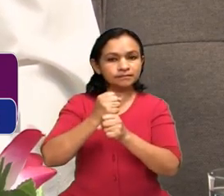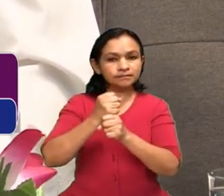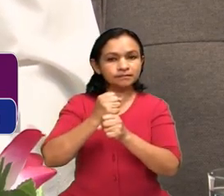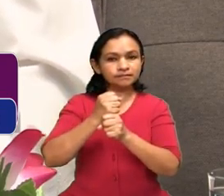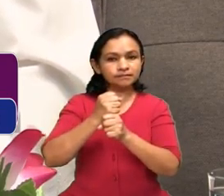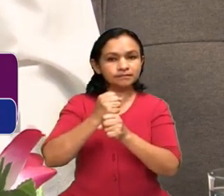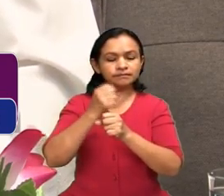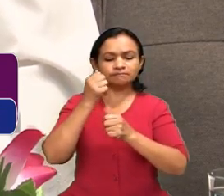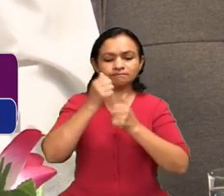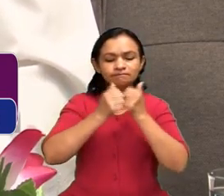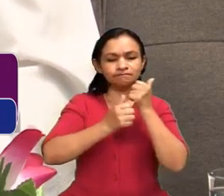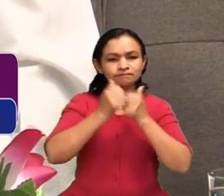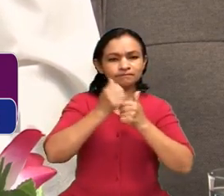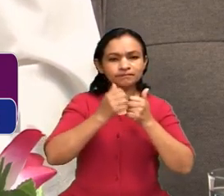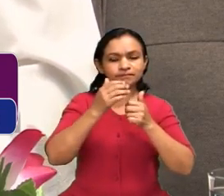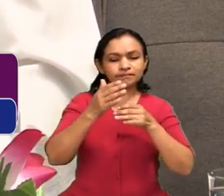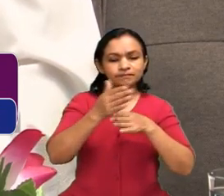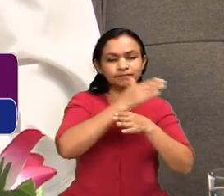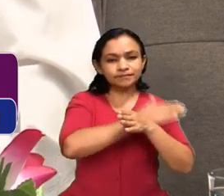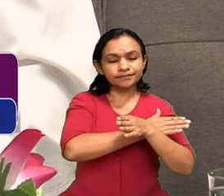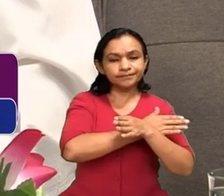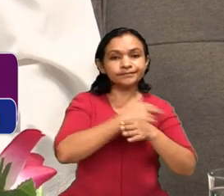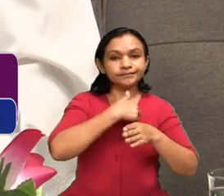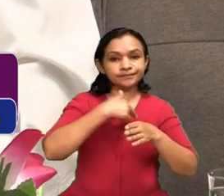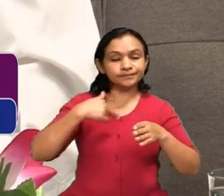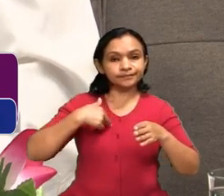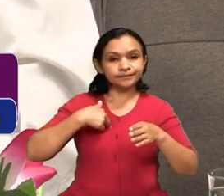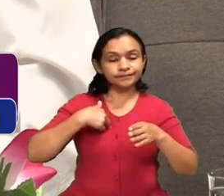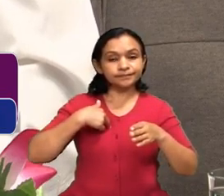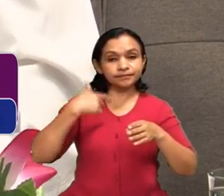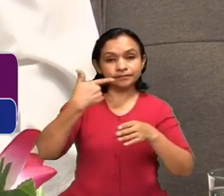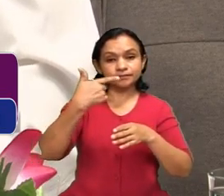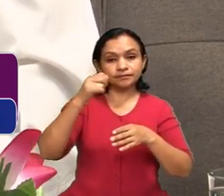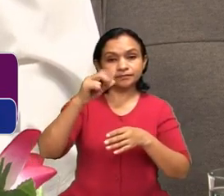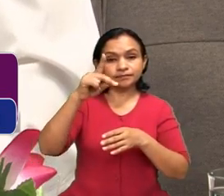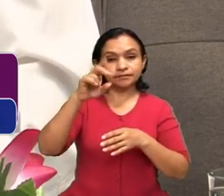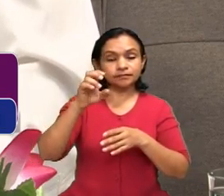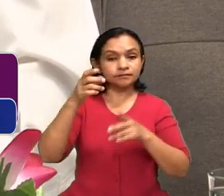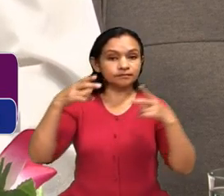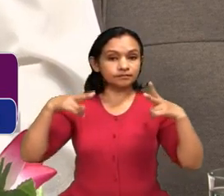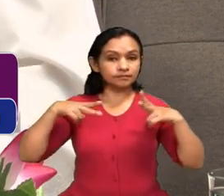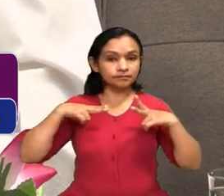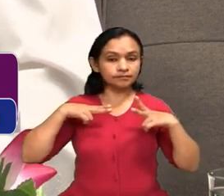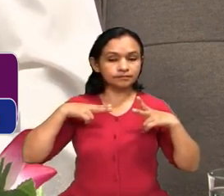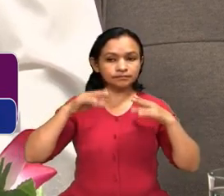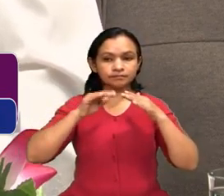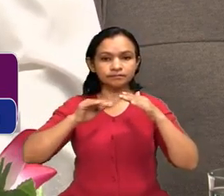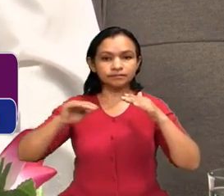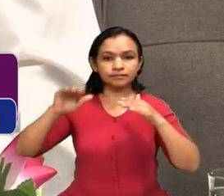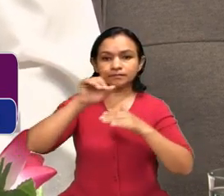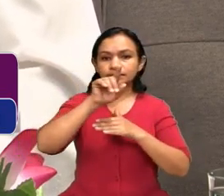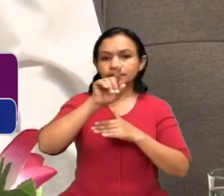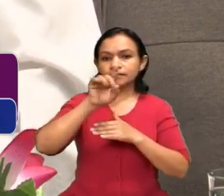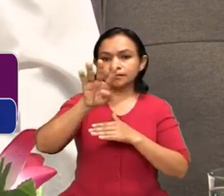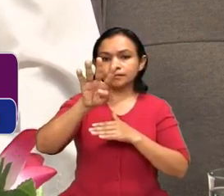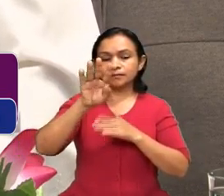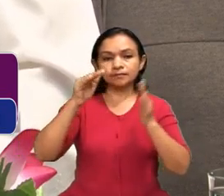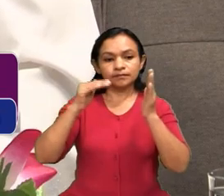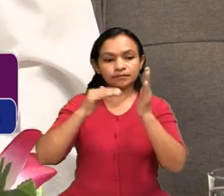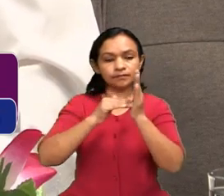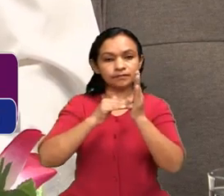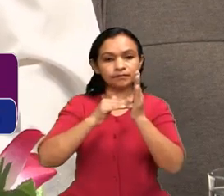de la crisis que nos crearon con la intentona golpista de abril, están arriba de los 14.000 millones